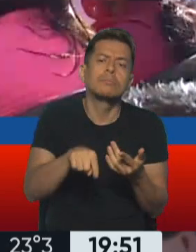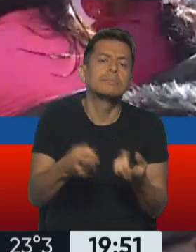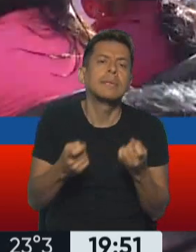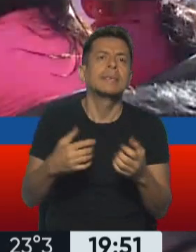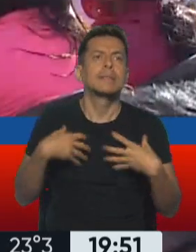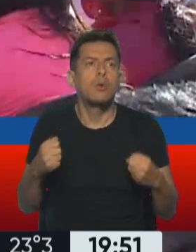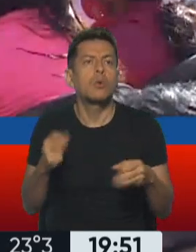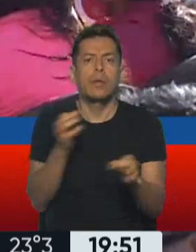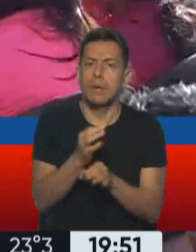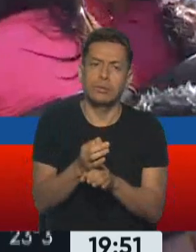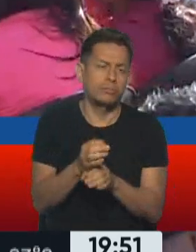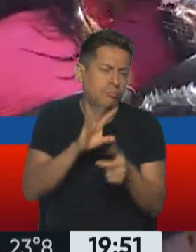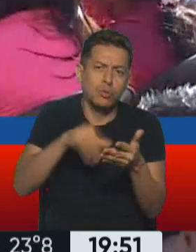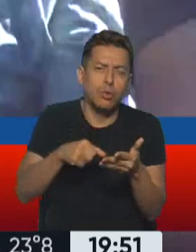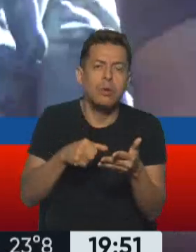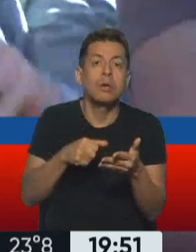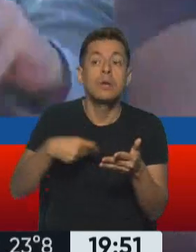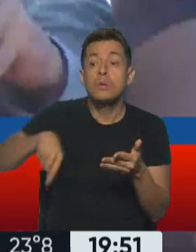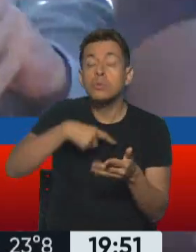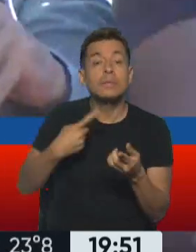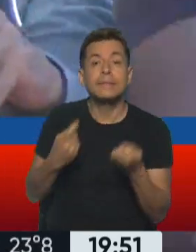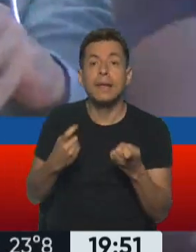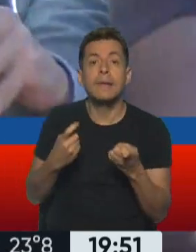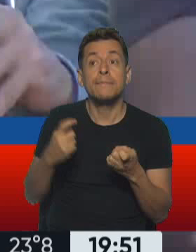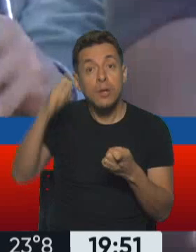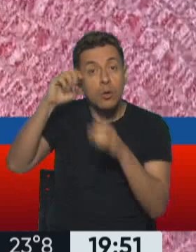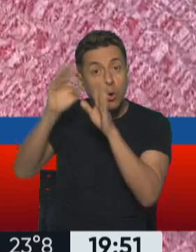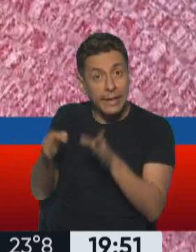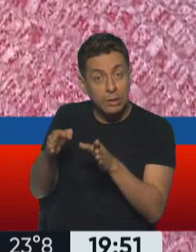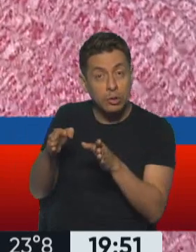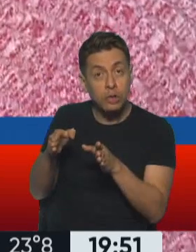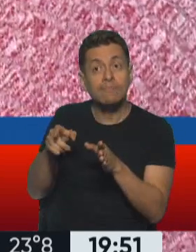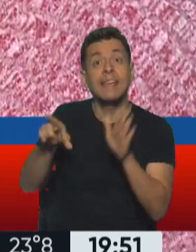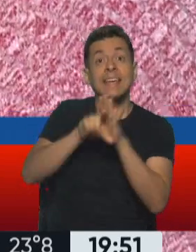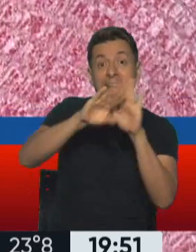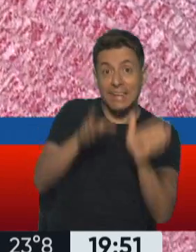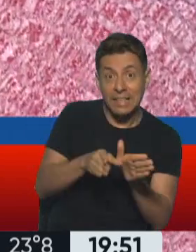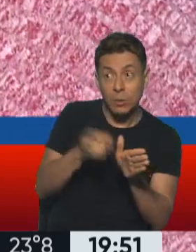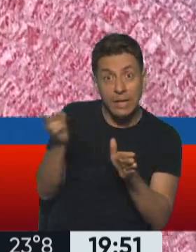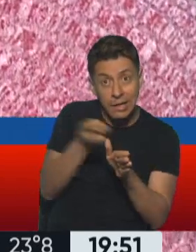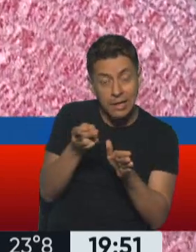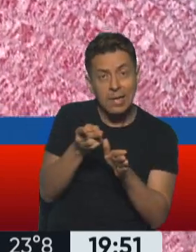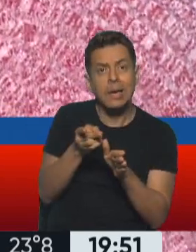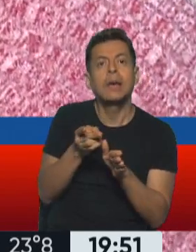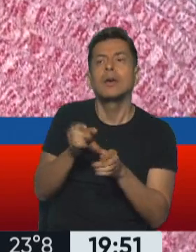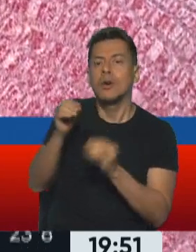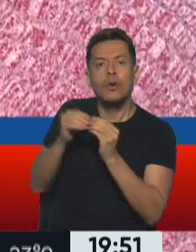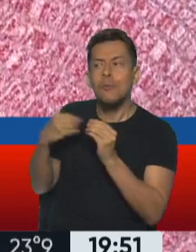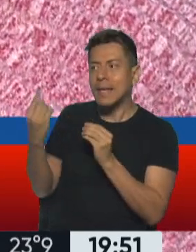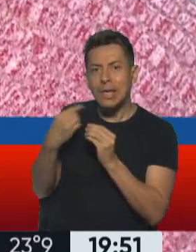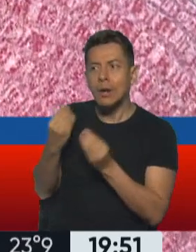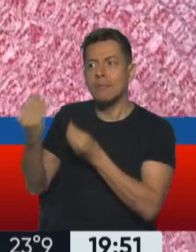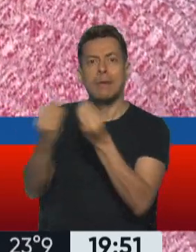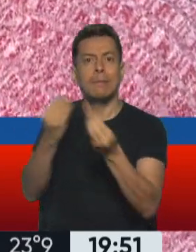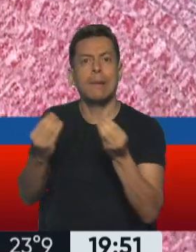salud, la educación. Nosotros necesitamos que en el Congreso y en la legislatura tengamos compañeros y compañeras